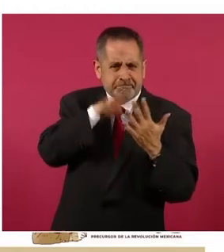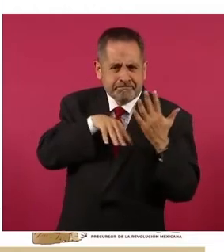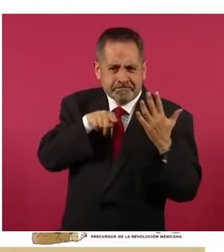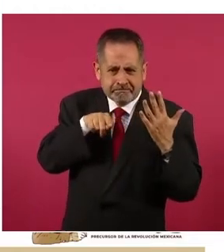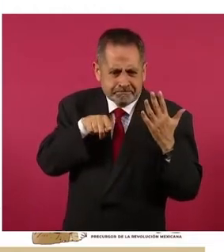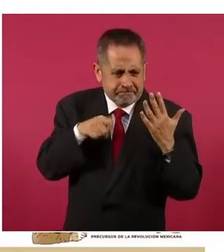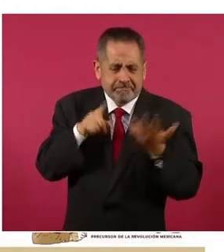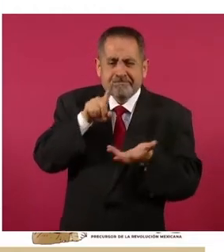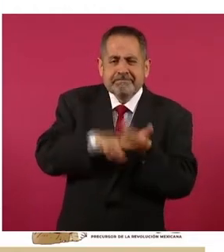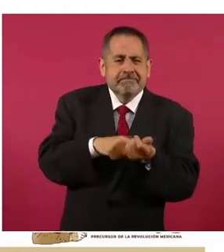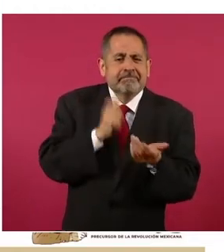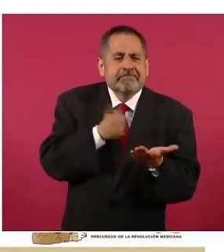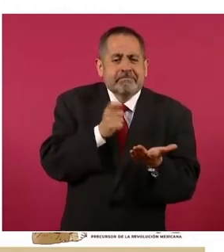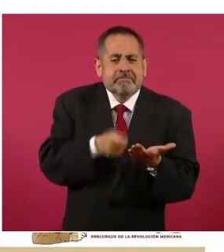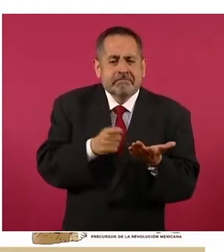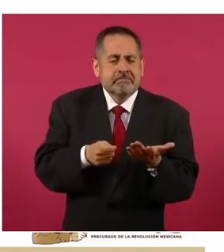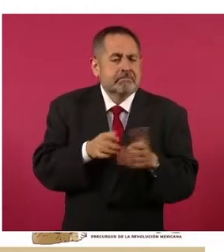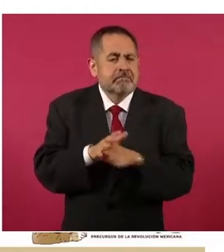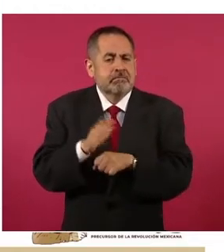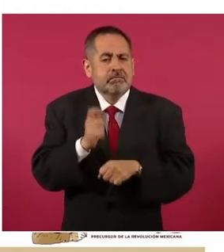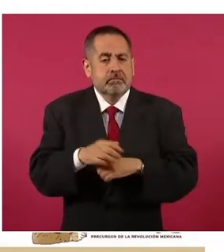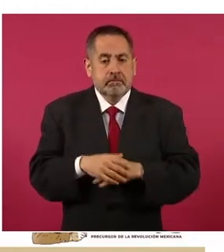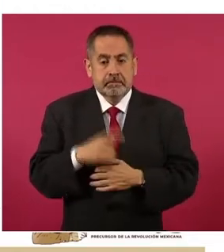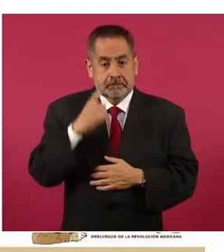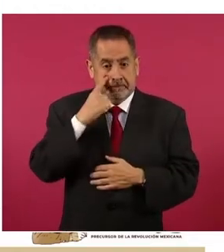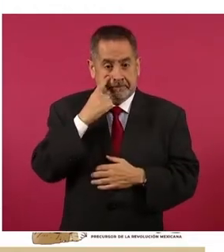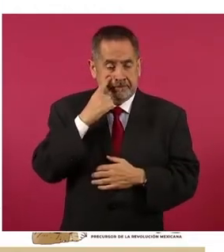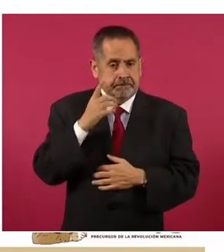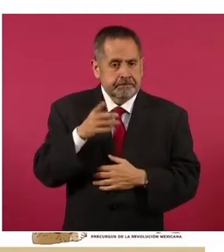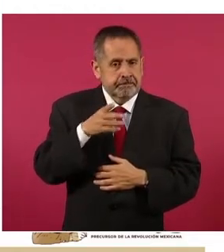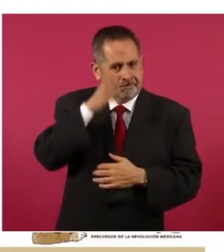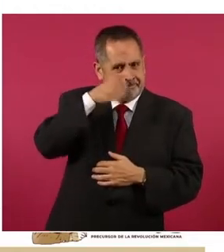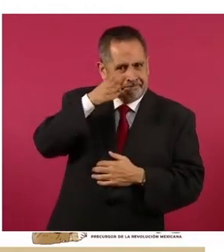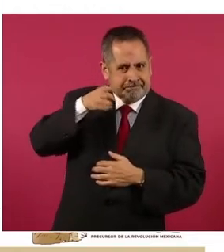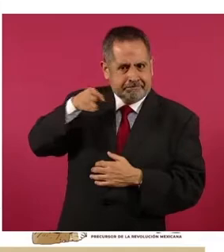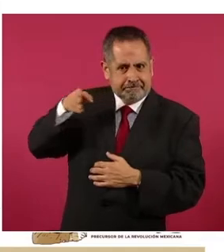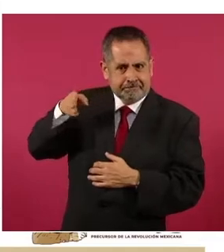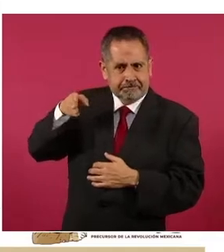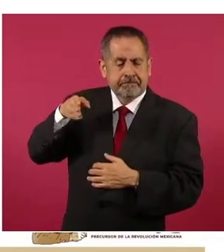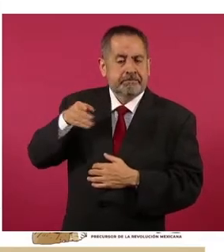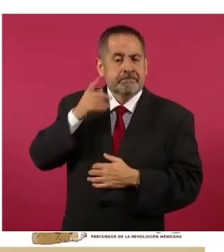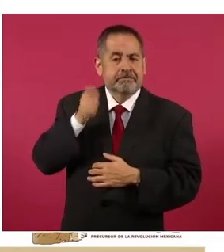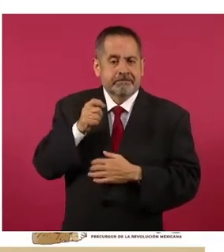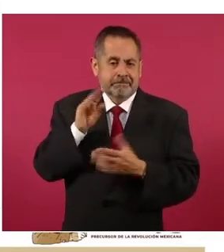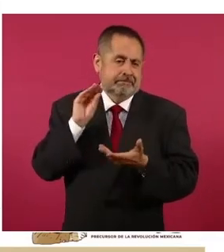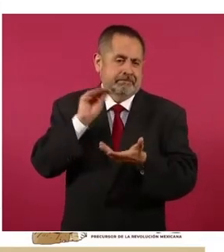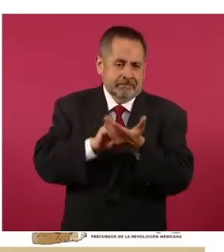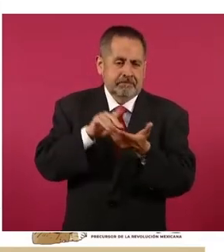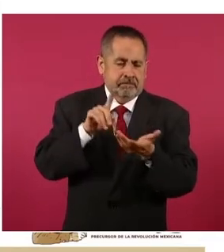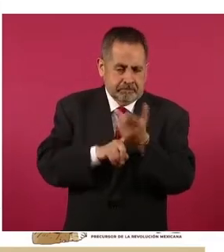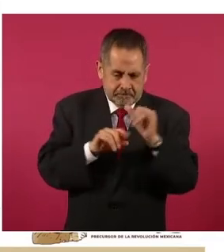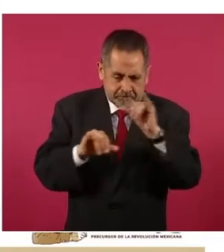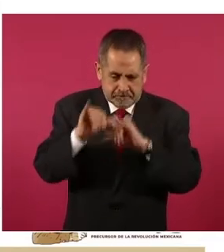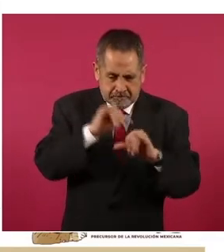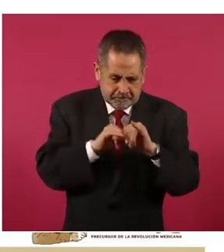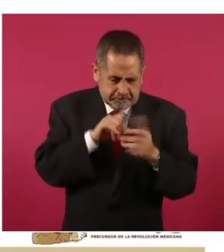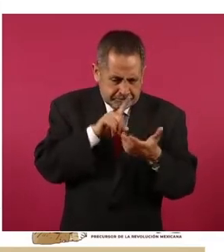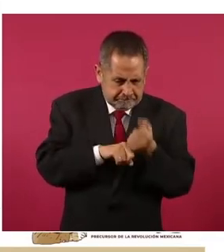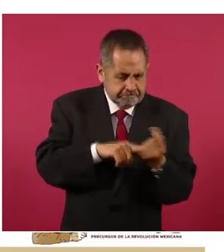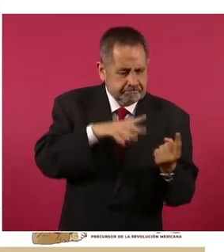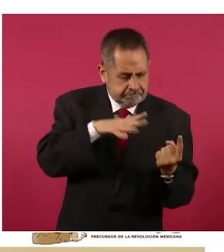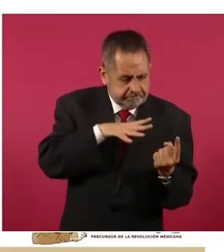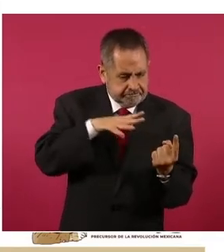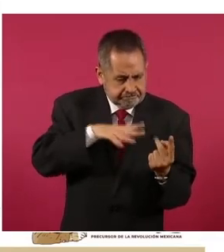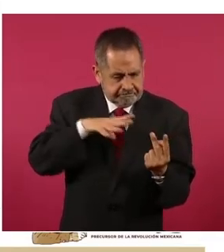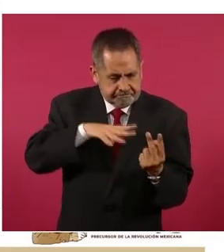que contiene un producto. Cada una de las líneas verticales que observamos son un componente específico que encontramos en